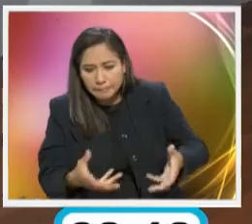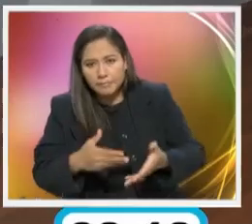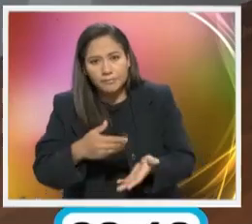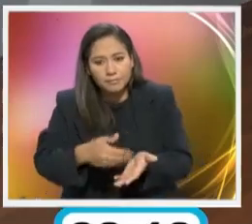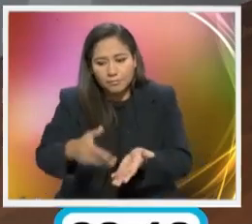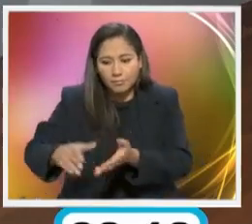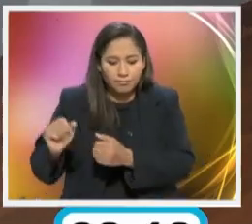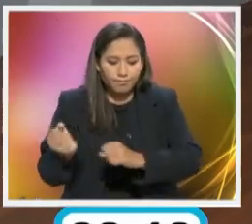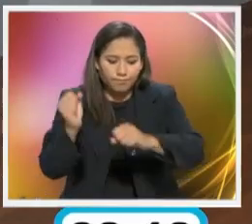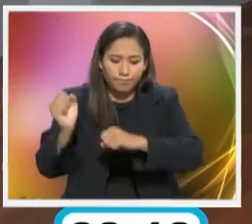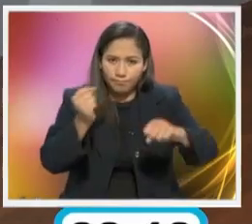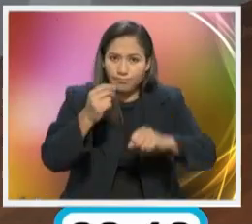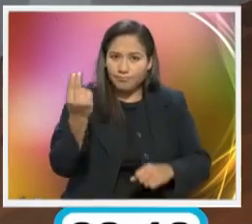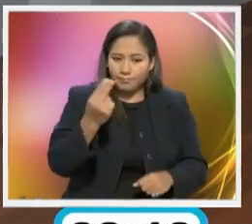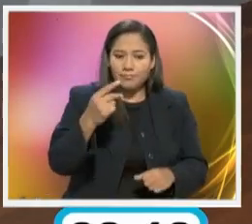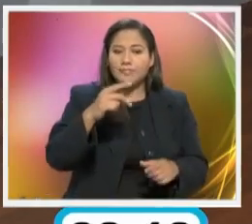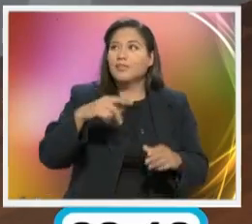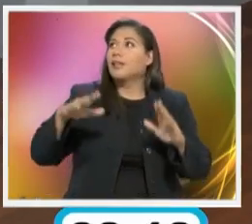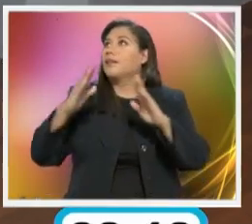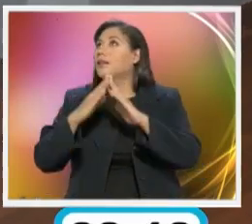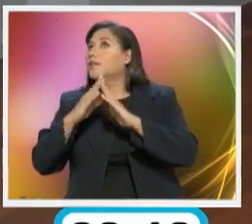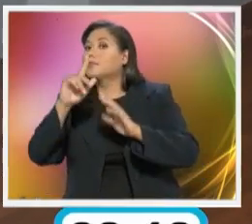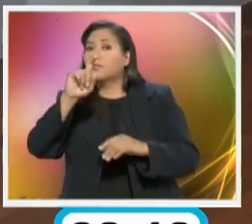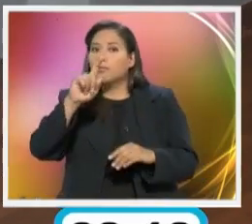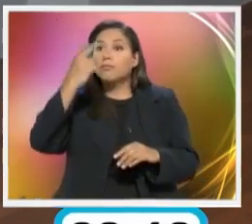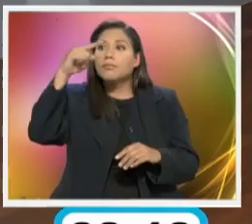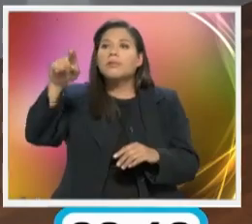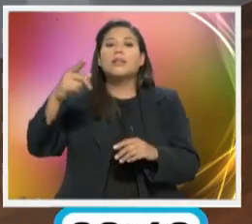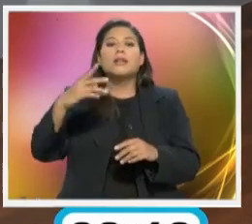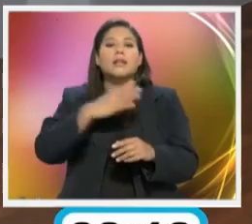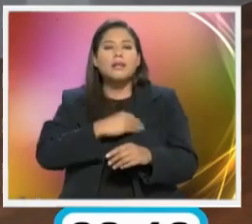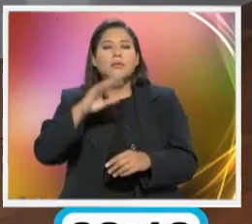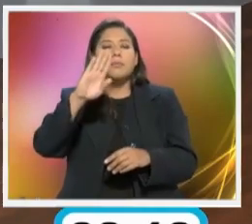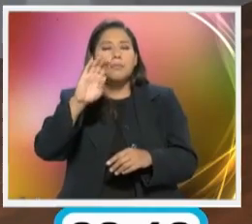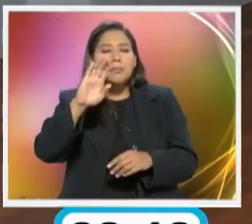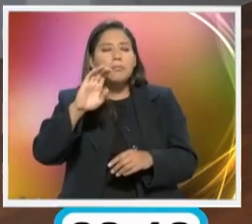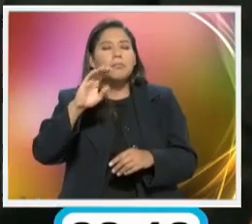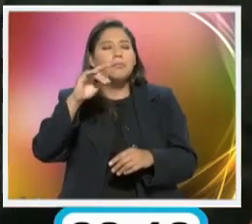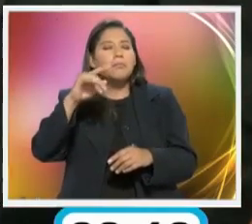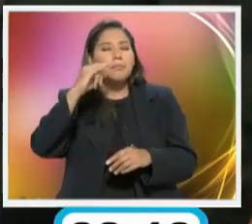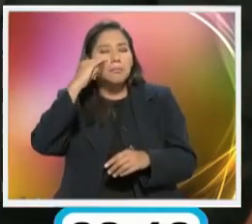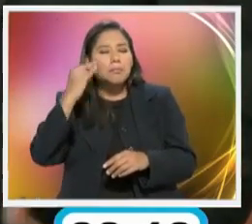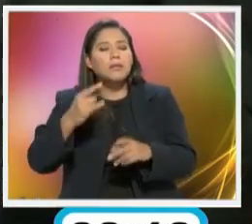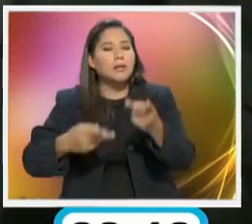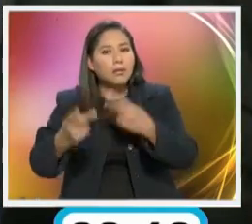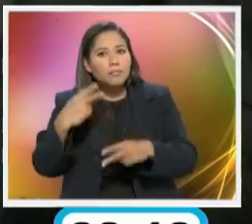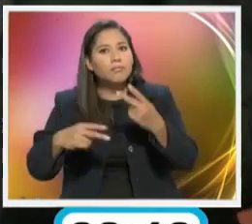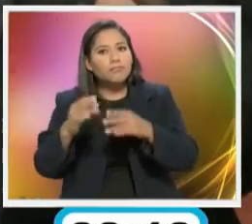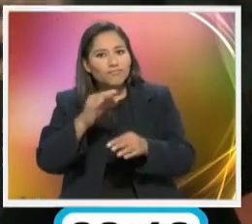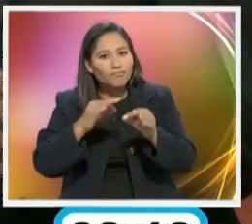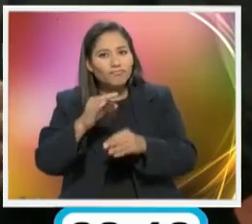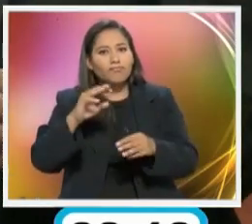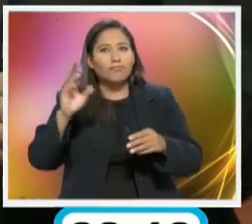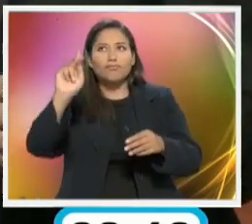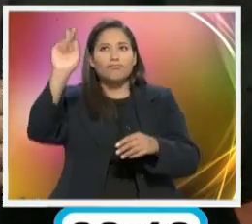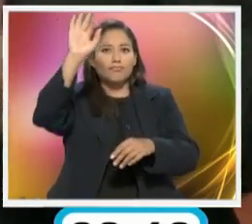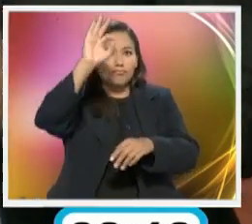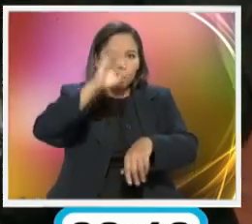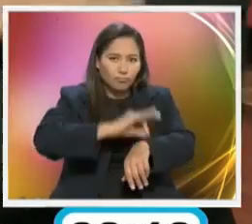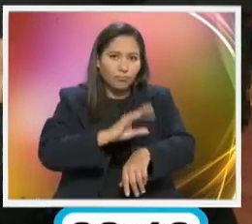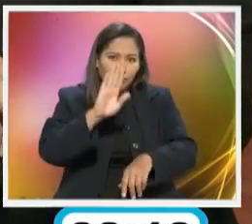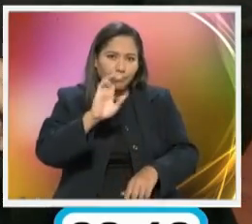zonas alrededor del hogar, ¿verdad? ¿Para qué? Para que no prolifere el mosco. Obviamente, si voy a una zona